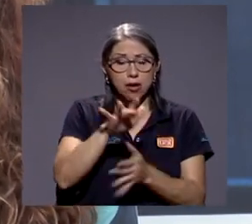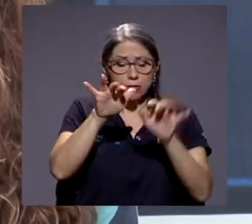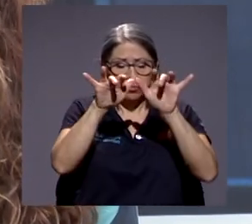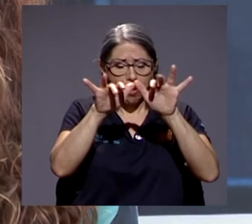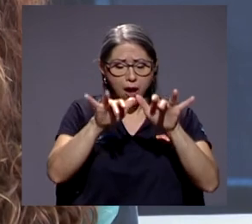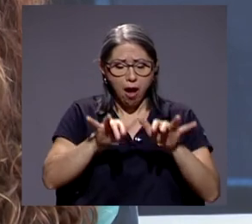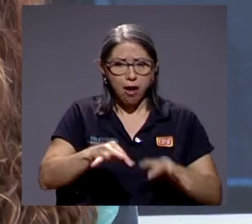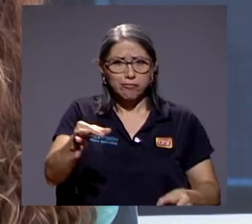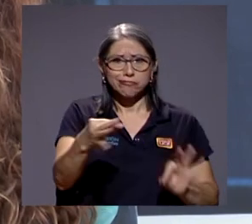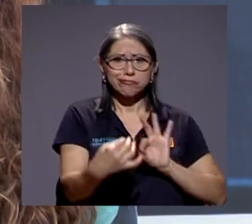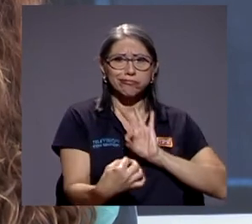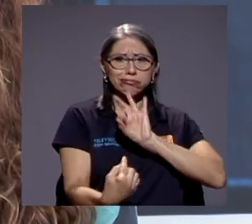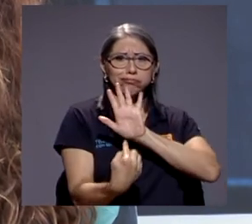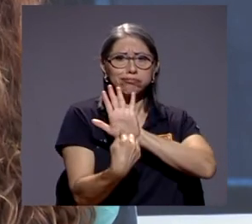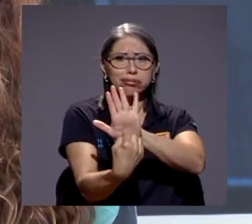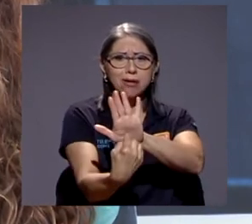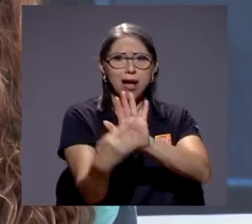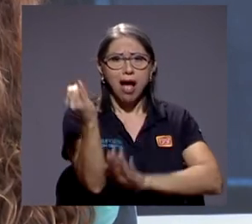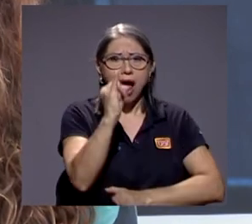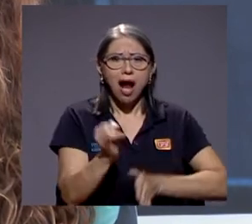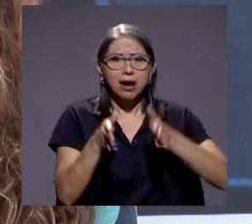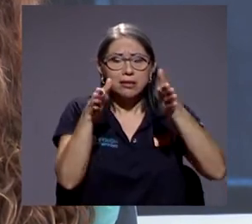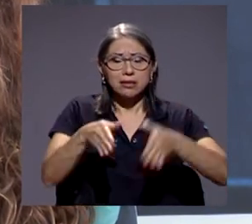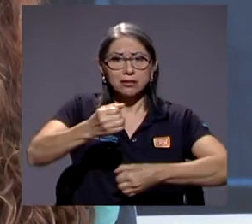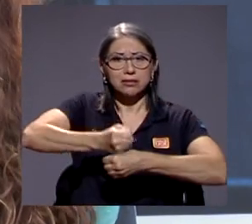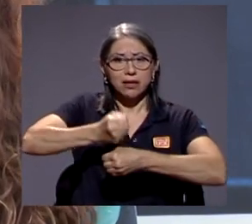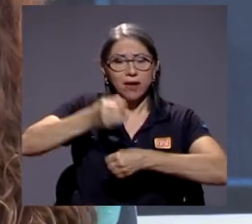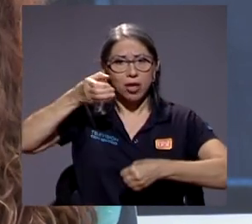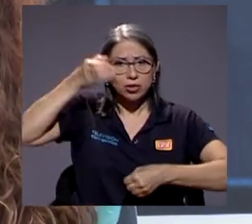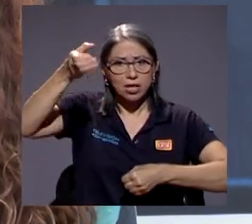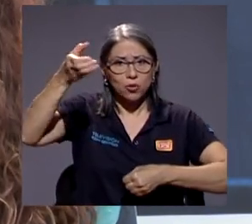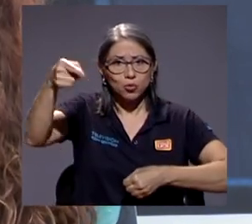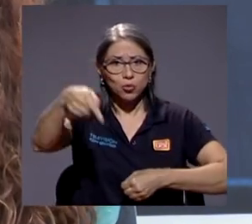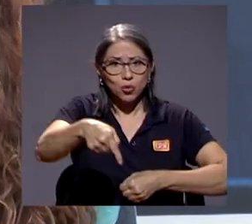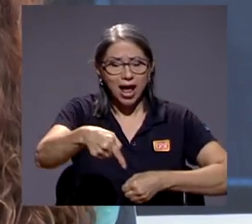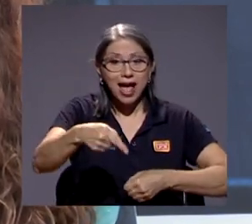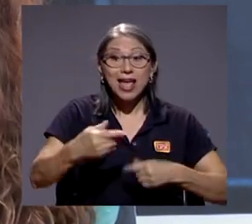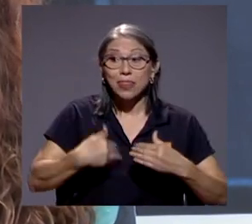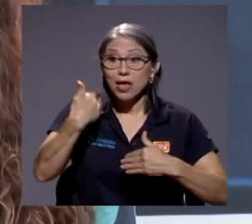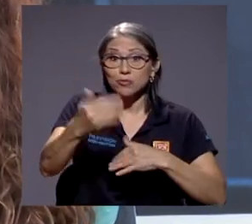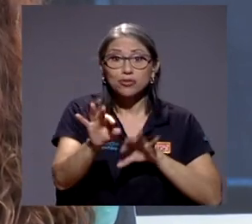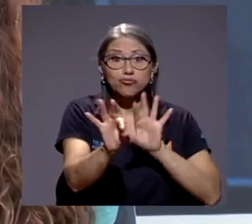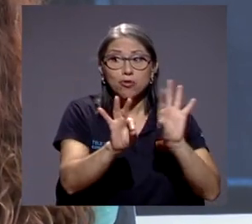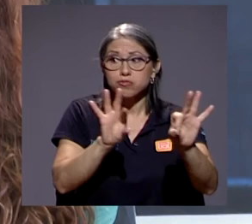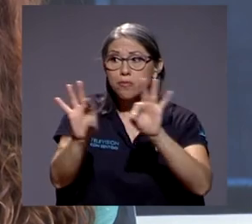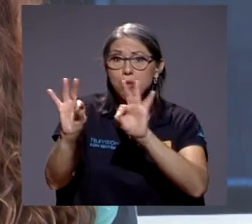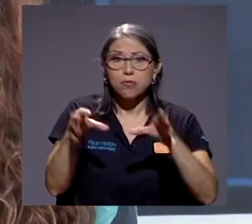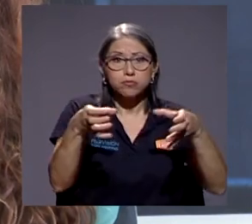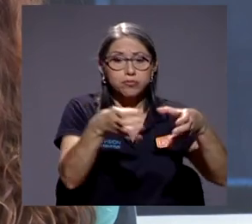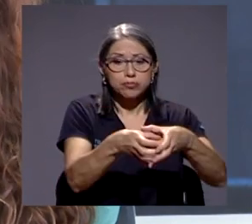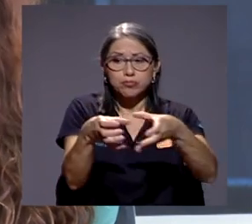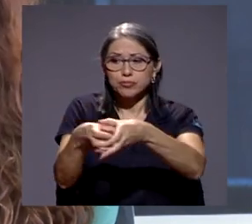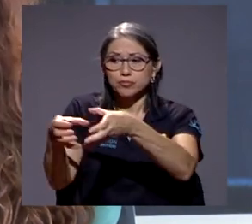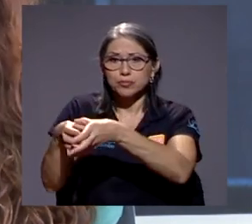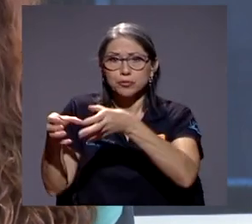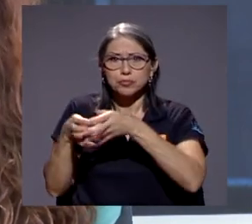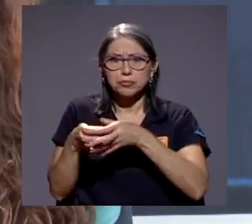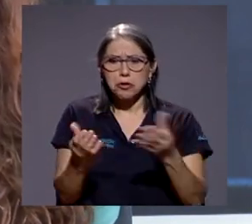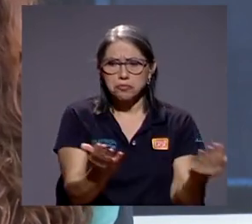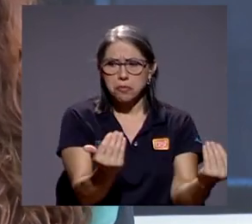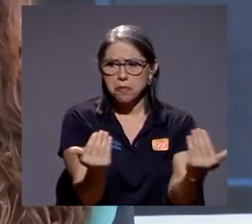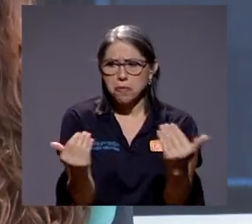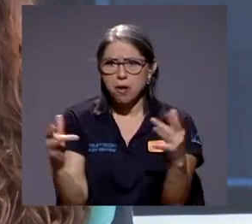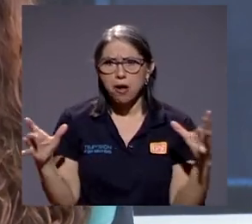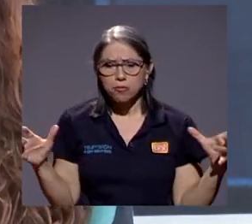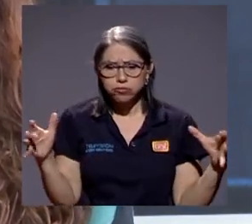y a partir de eso invitamos a diferentes subsectores artísticos y culturales a unirnos en la